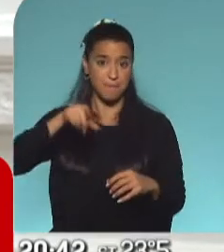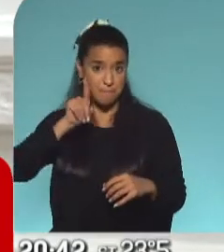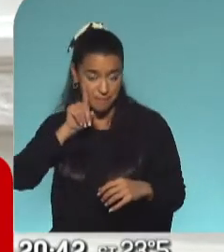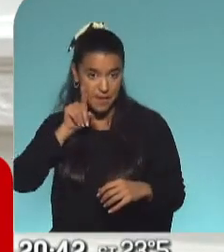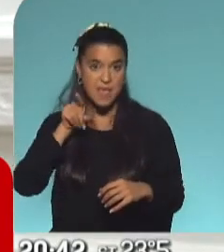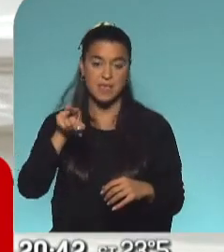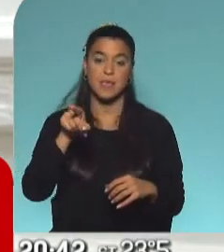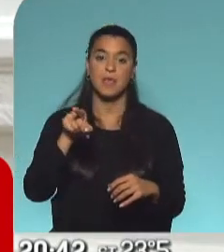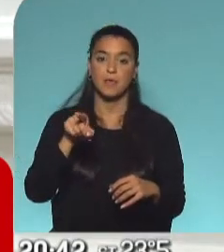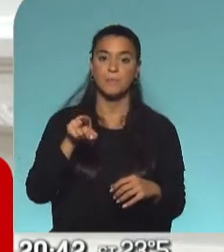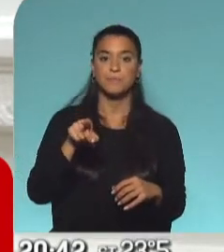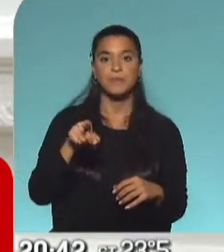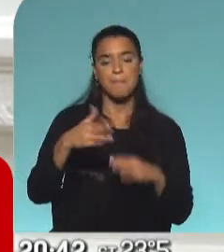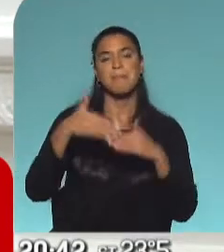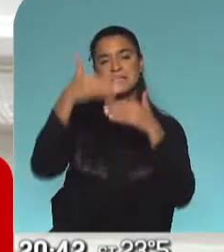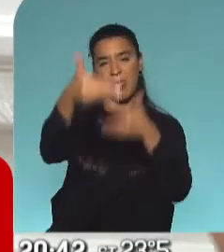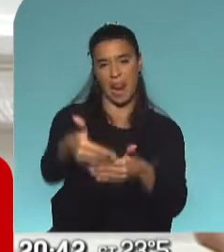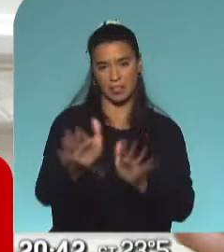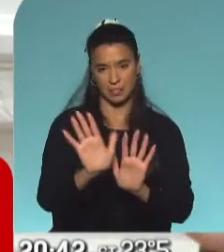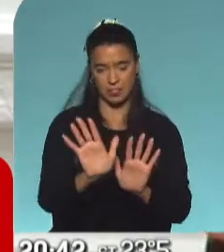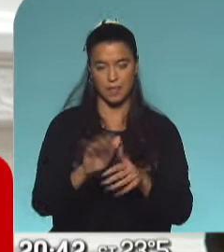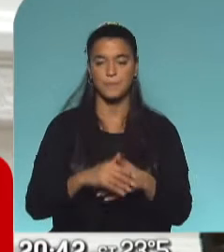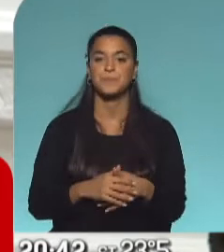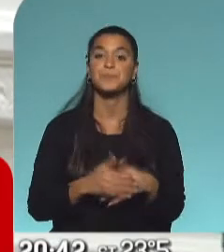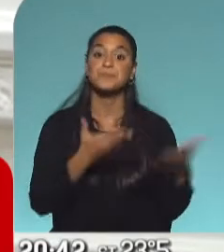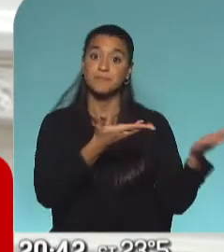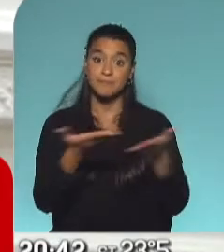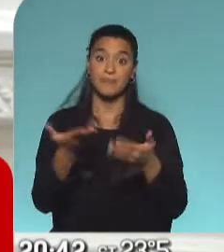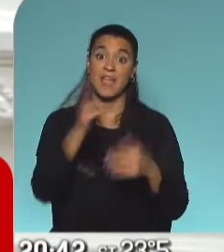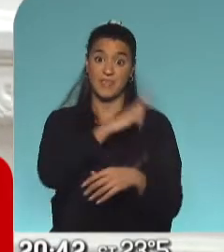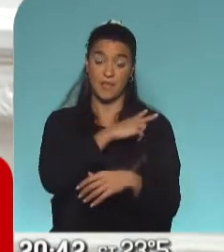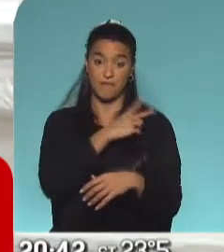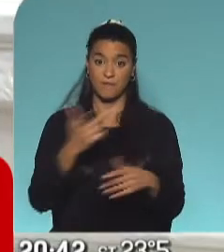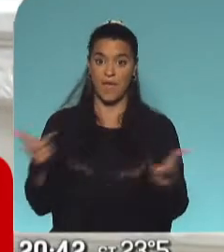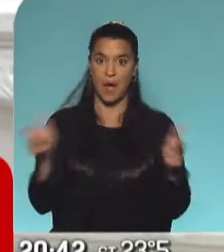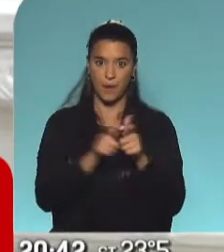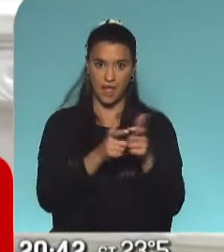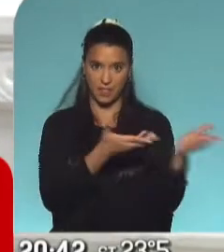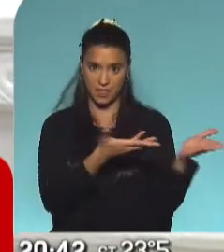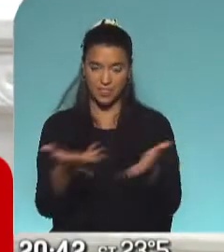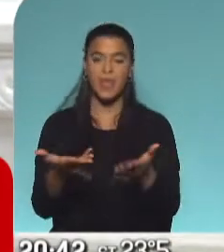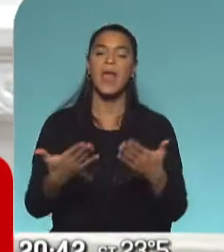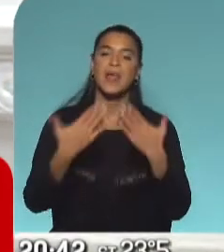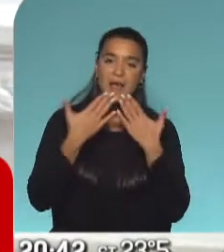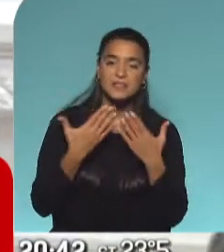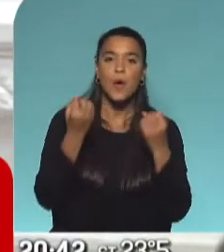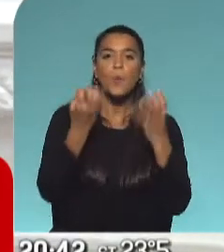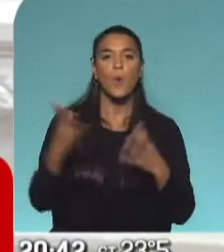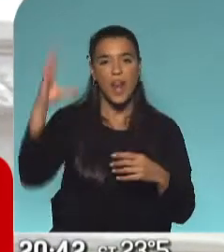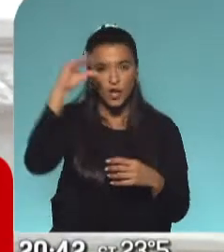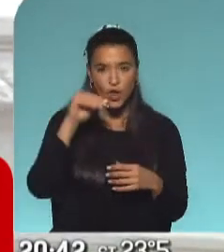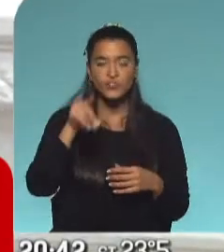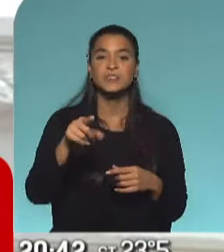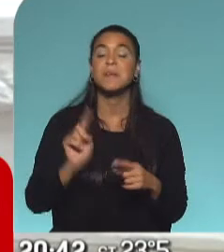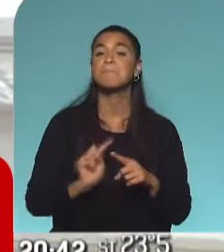Internacional va a ser más adelante. Lo está escuchando el jefe de gabinete, Ariel. Muchas gracias, Gastón. Buenas noches, Santiago.